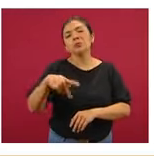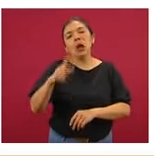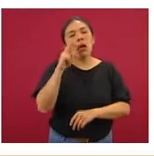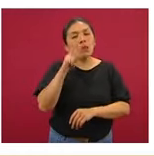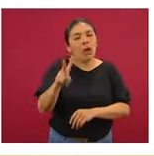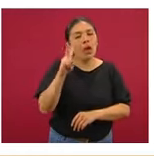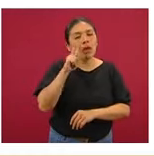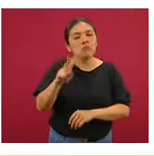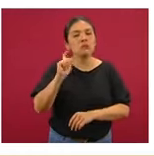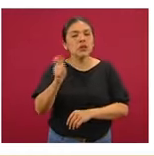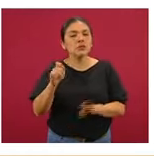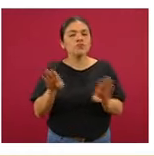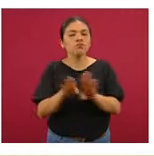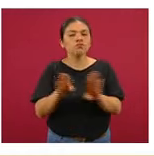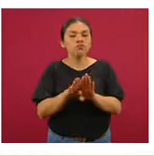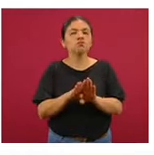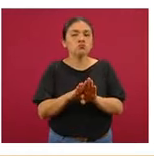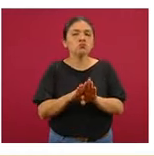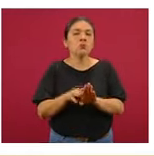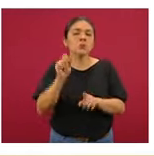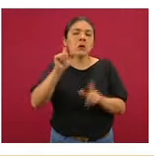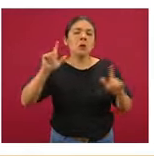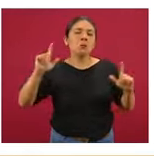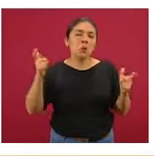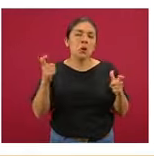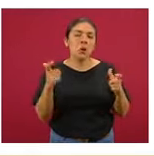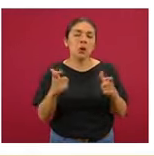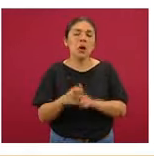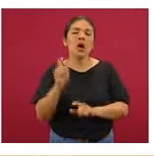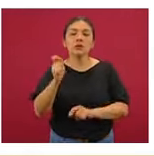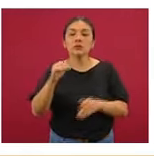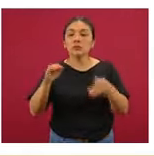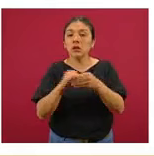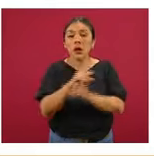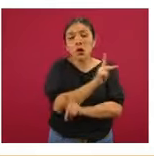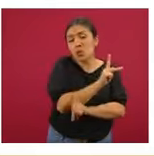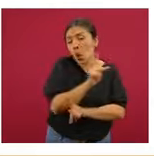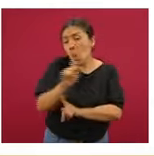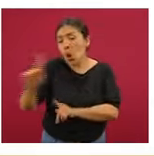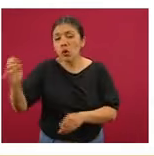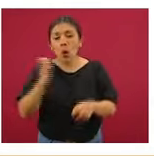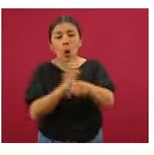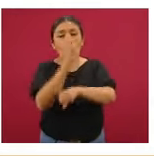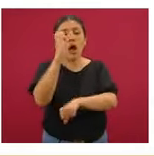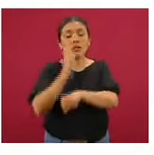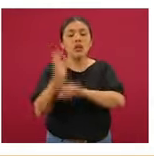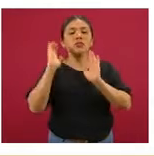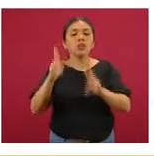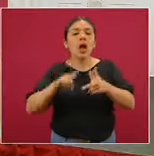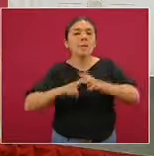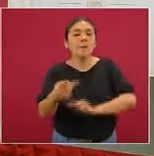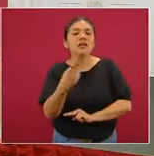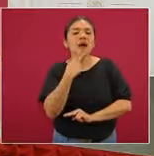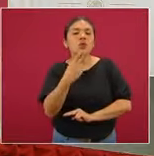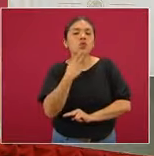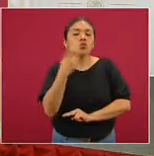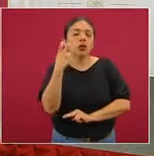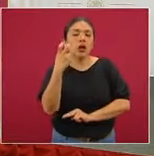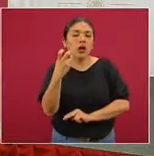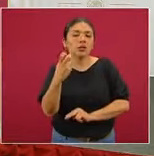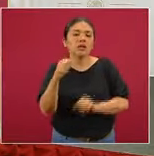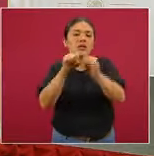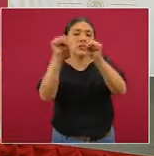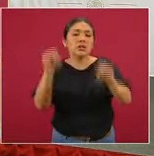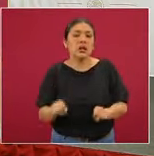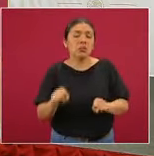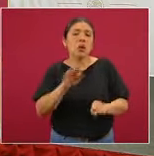manera vemos, aunque ya en mucha menor escala, que prácticamente todos los estados han empezado a utilizar la herramienta y de